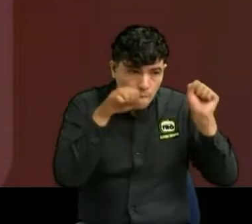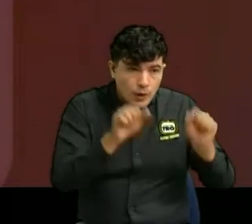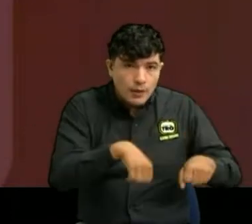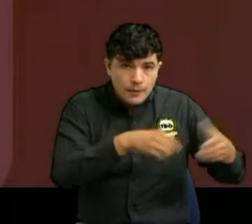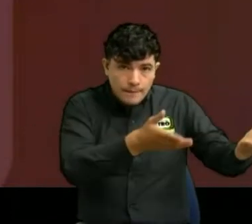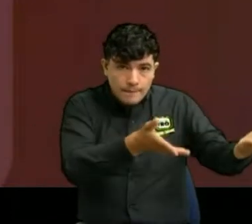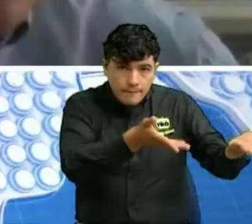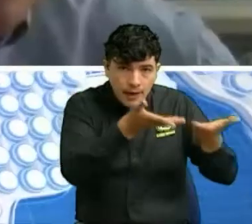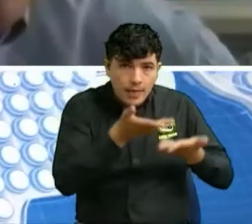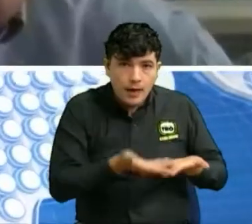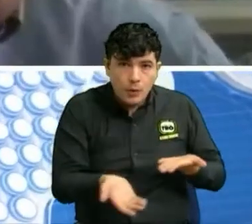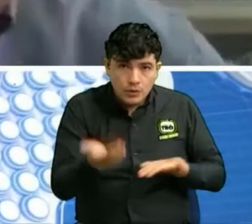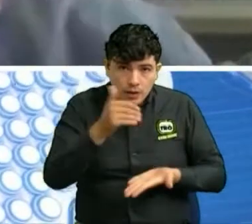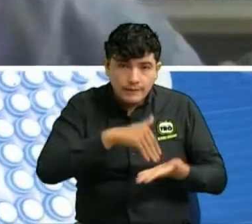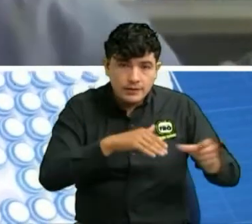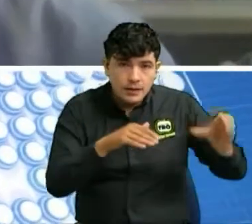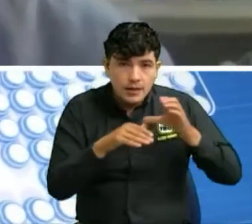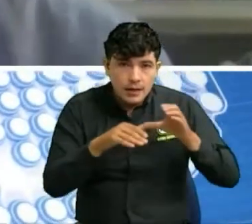pensión?